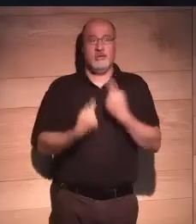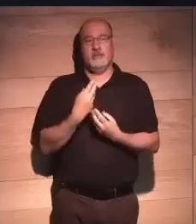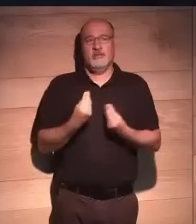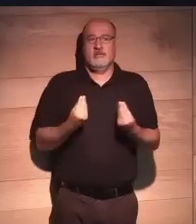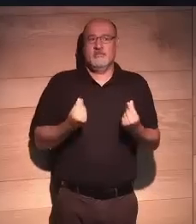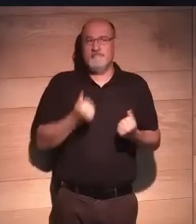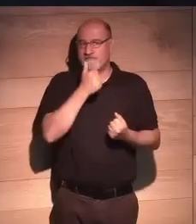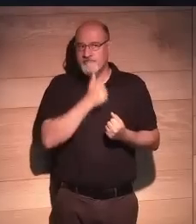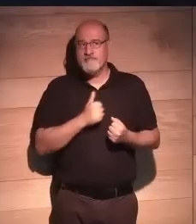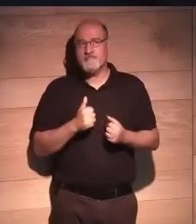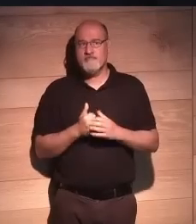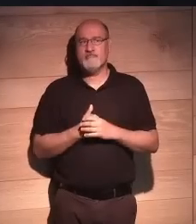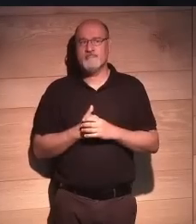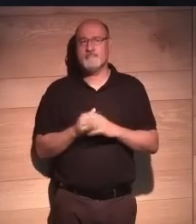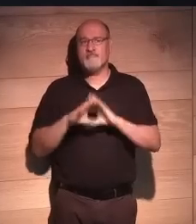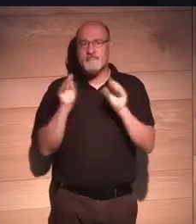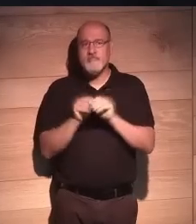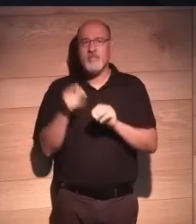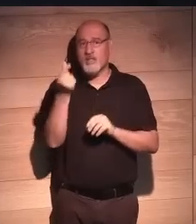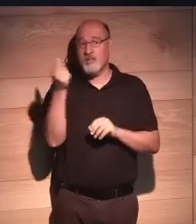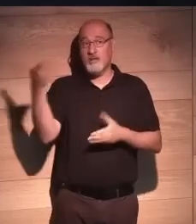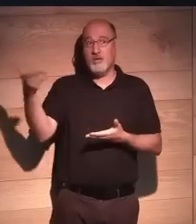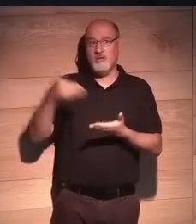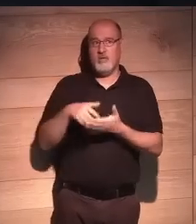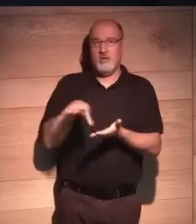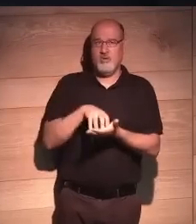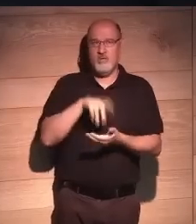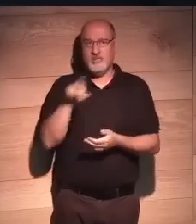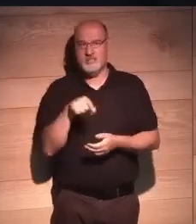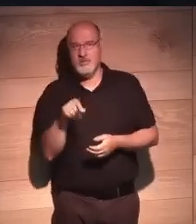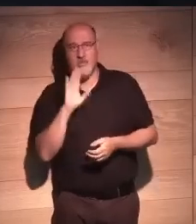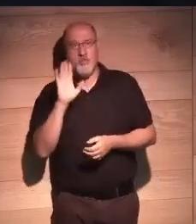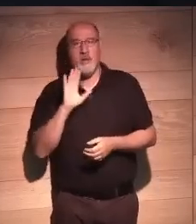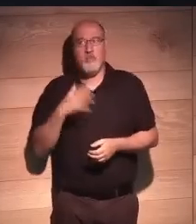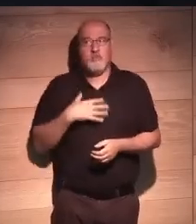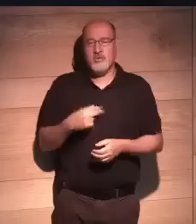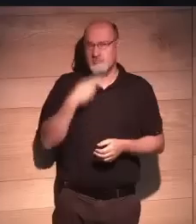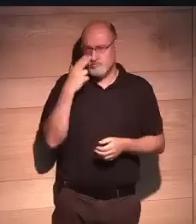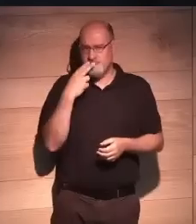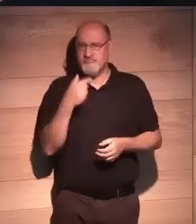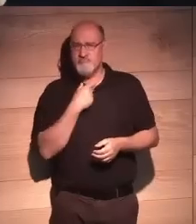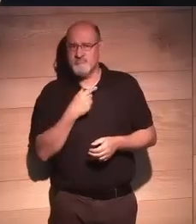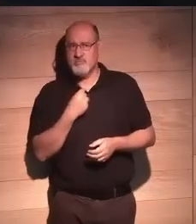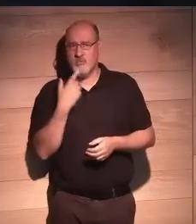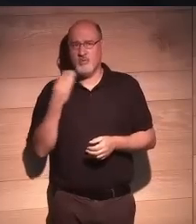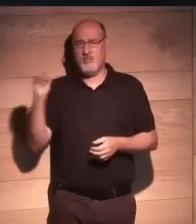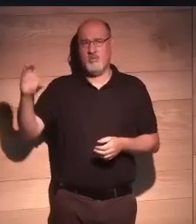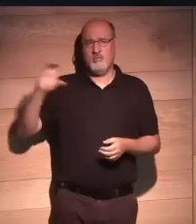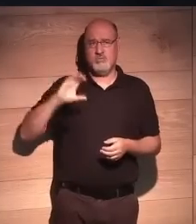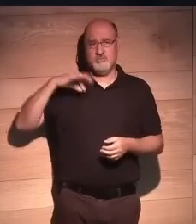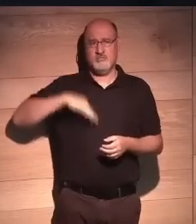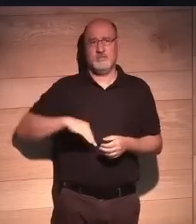Entonces, pues claro, de pronto son cantidades de dinero que también te hacen dudar y son cosas que parece que pueden gustar y tienes dudas y